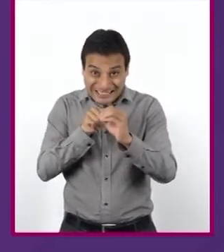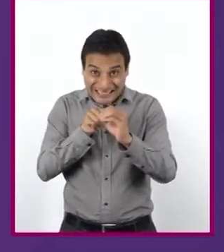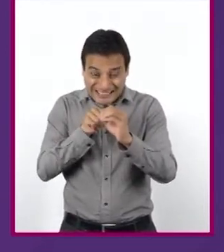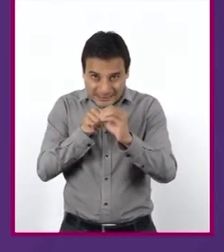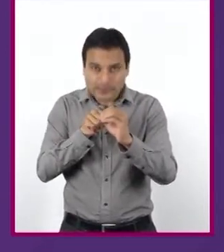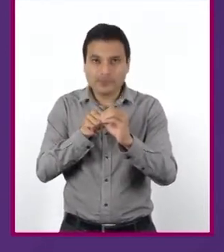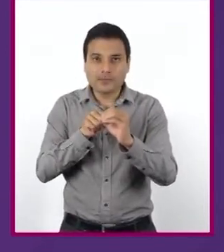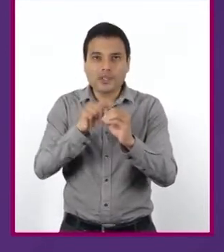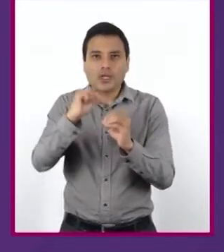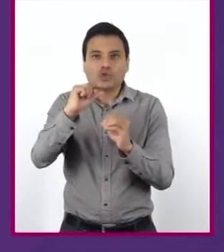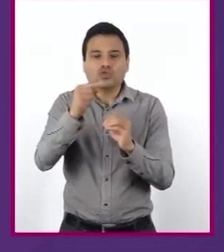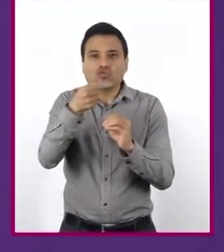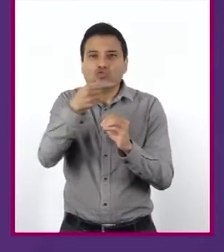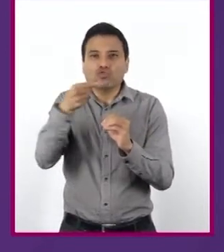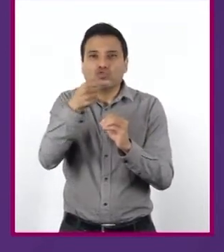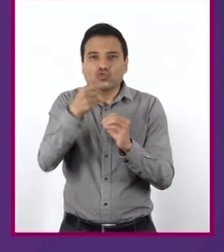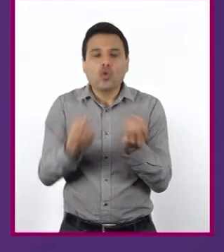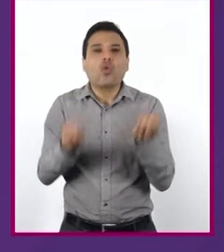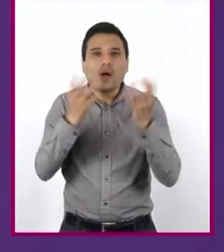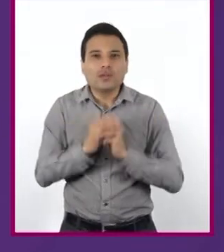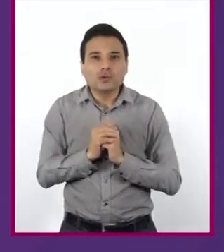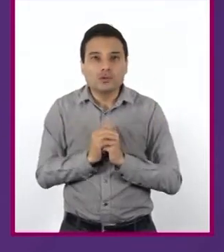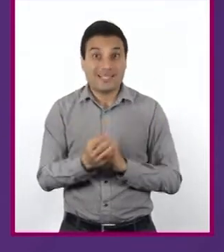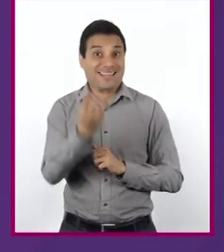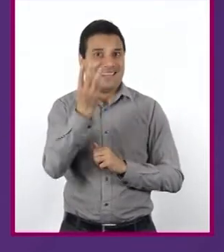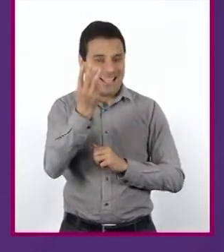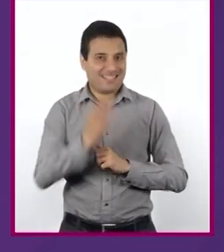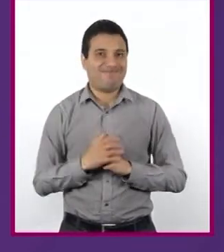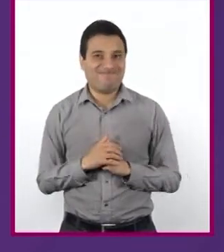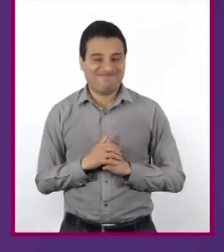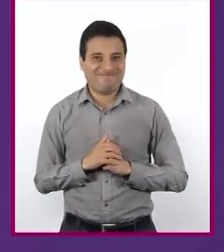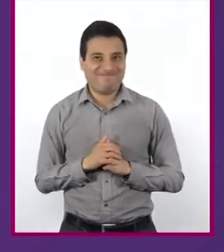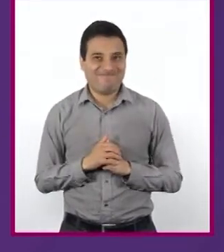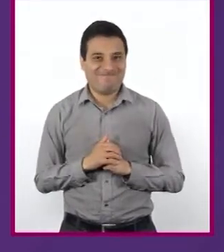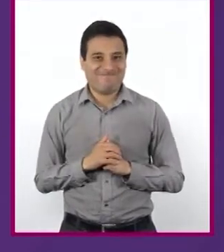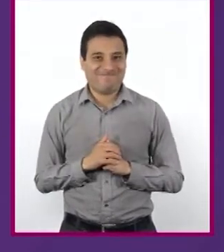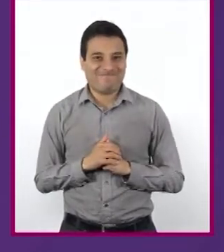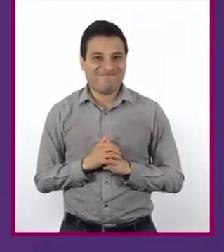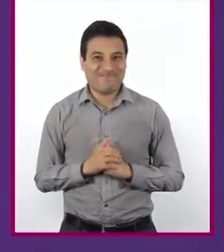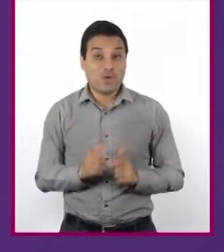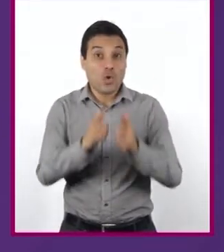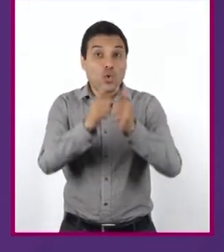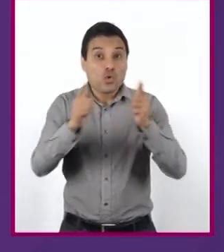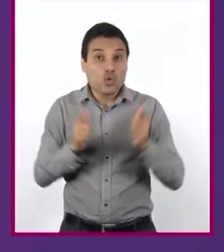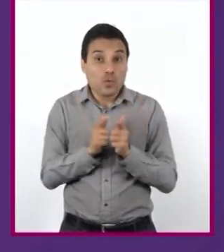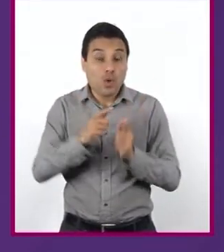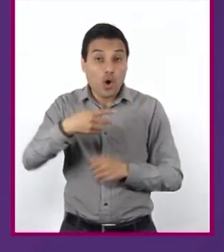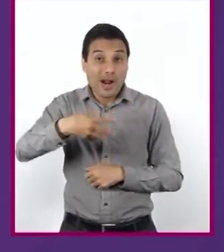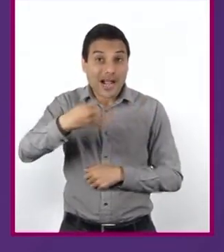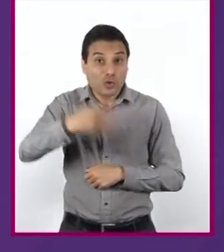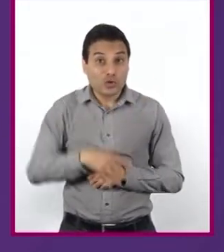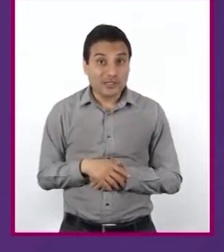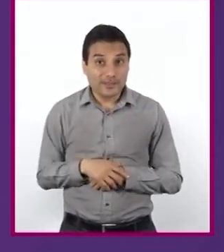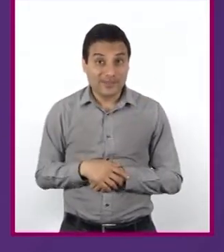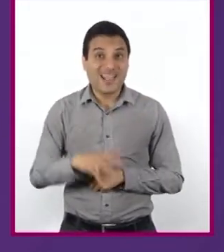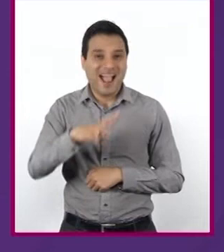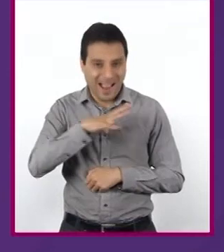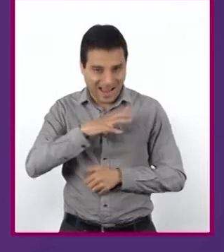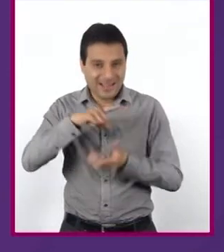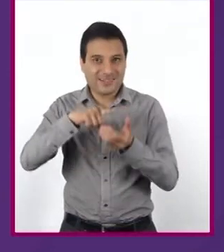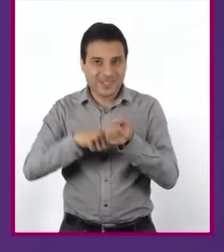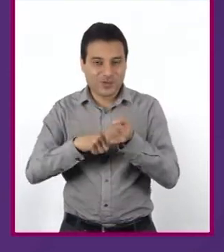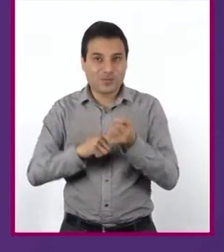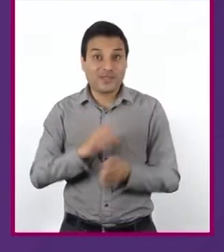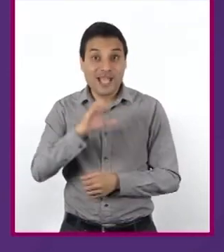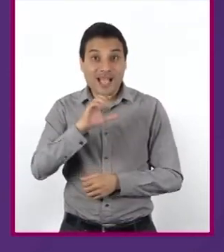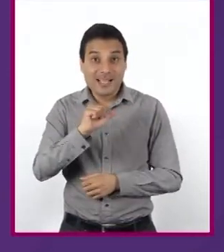este grupo tienen 3 electrones de valencia. El grupo 14, donde se encuentra